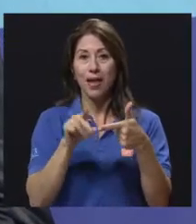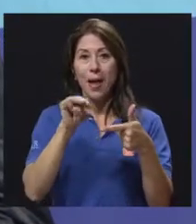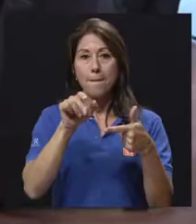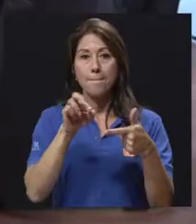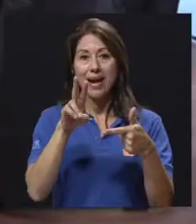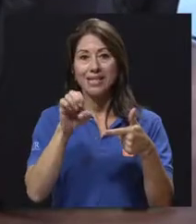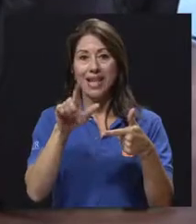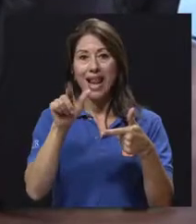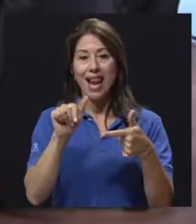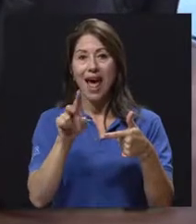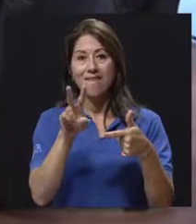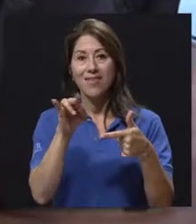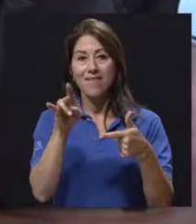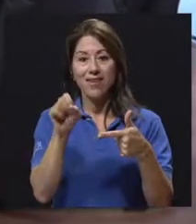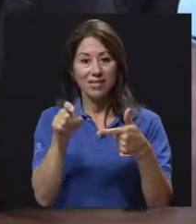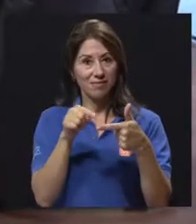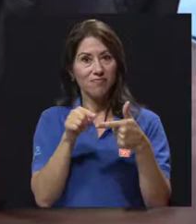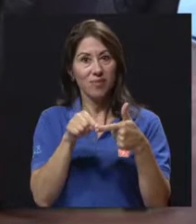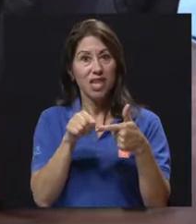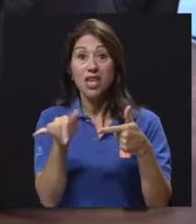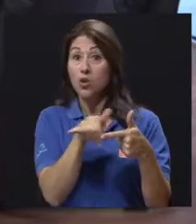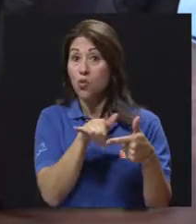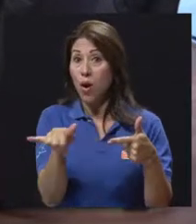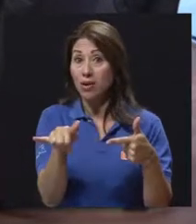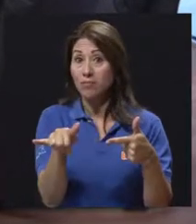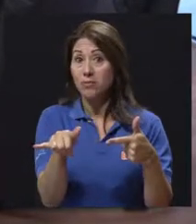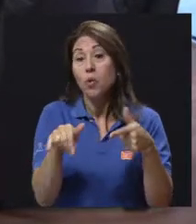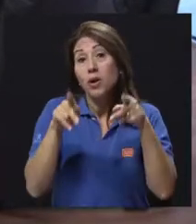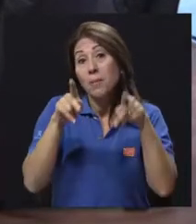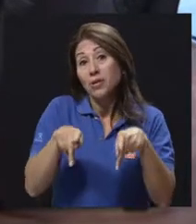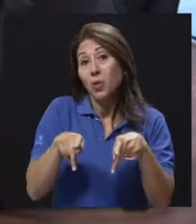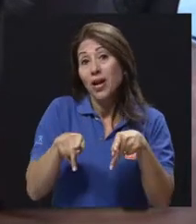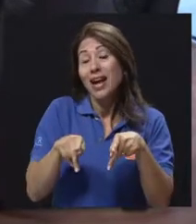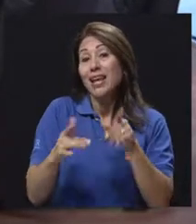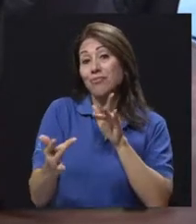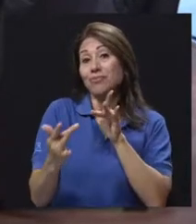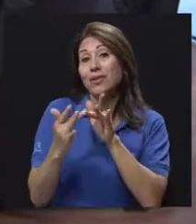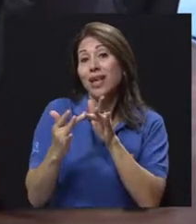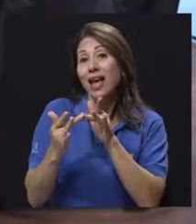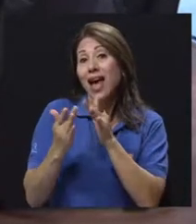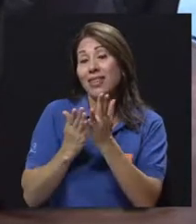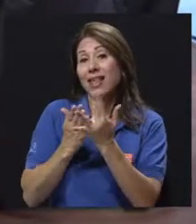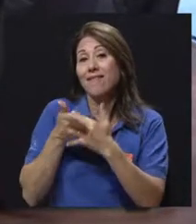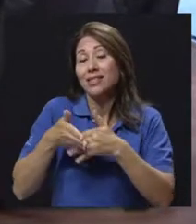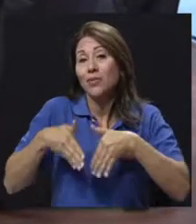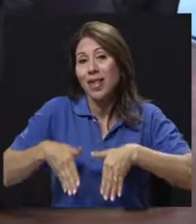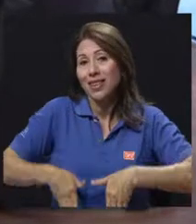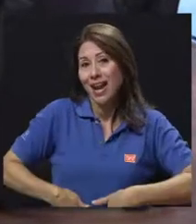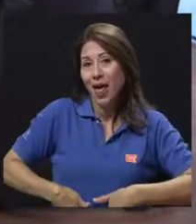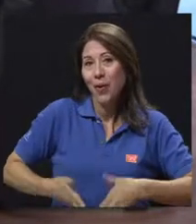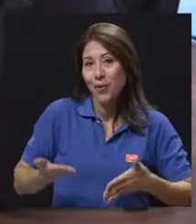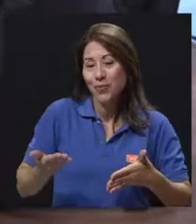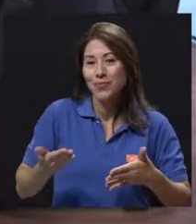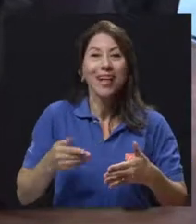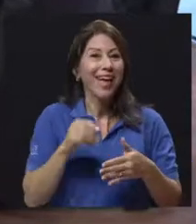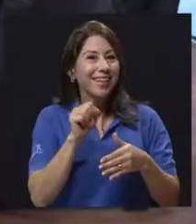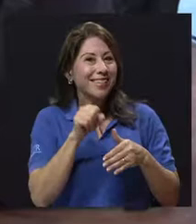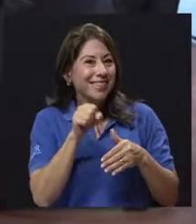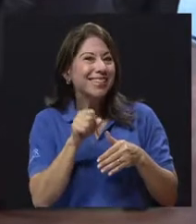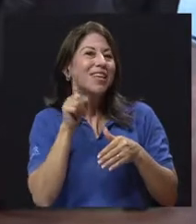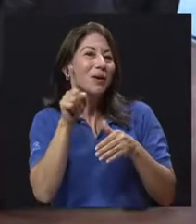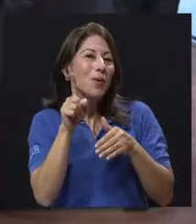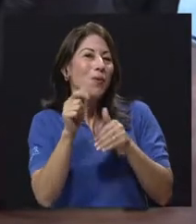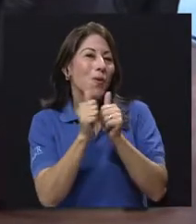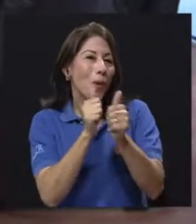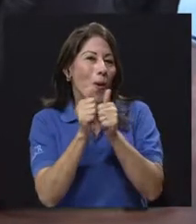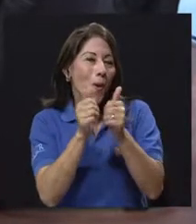Vives fue una persona que por medio de un entrenador, ¿verdad? No, por un runner, lo que llamaríamos, le